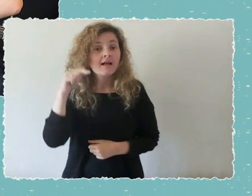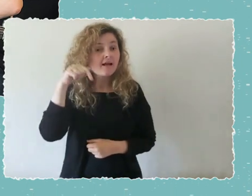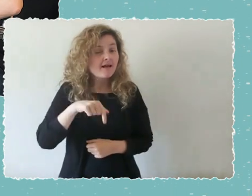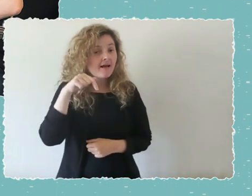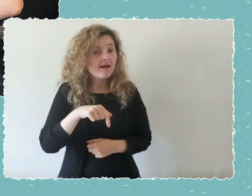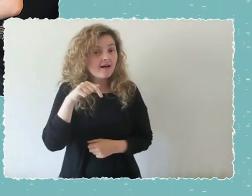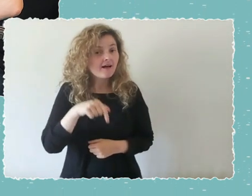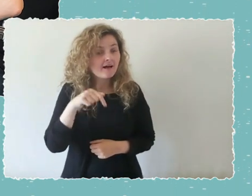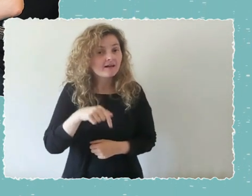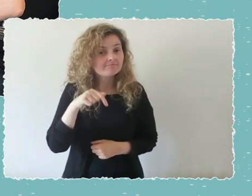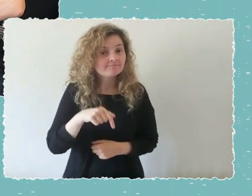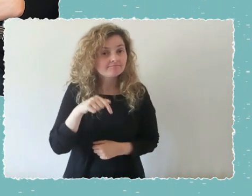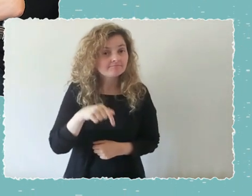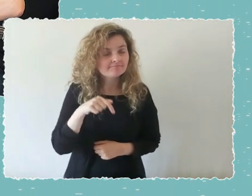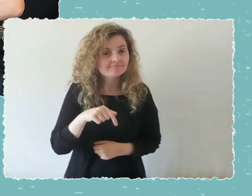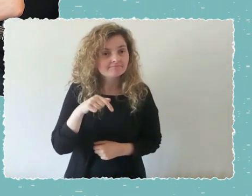Esta é